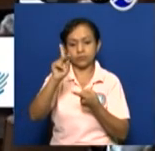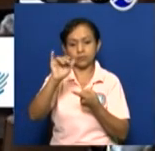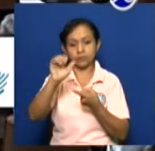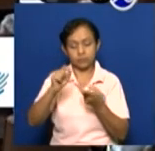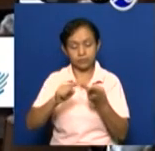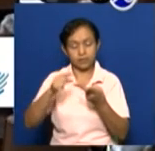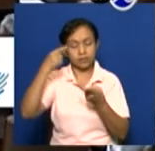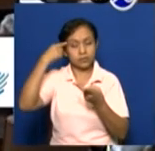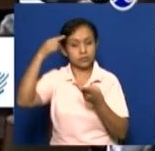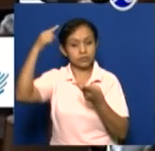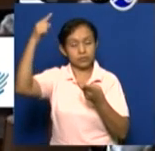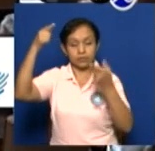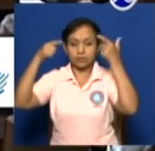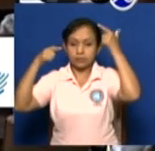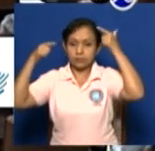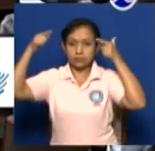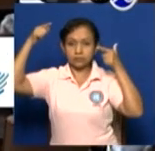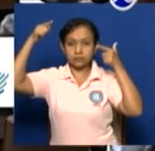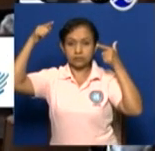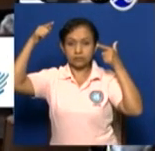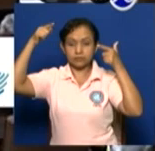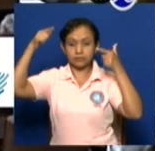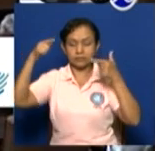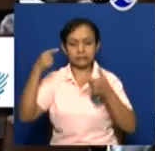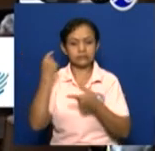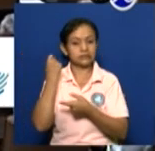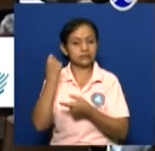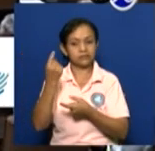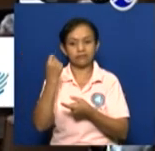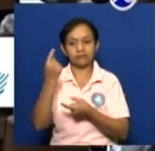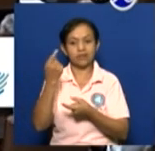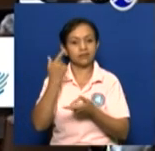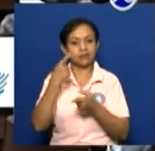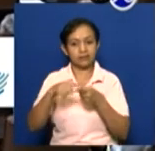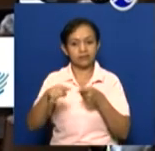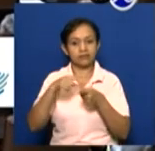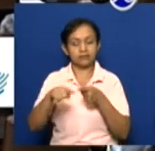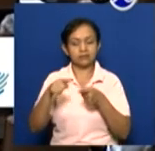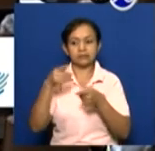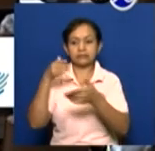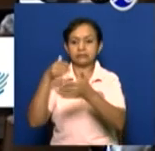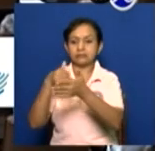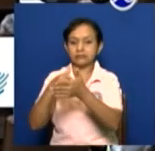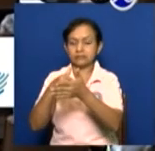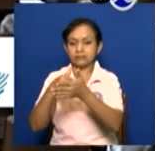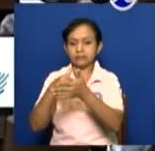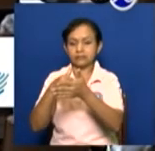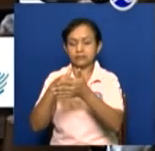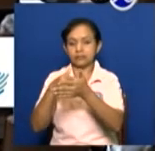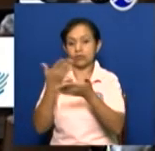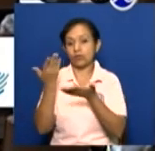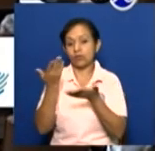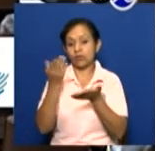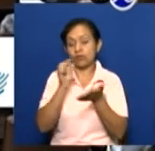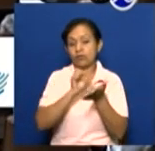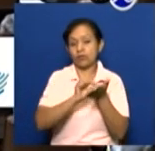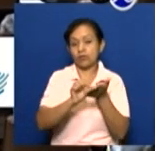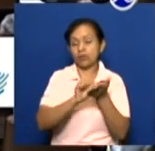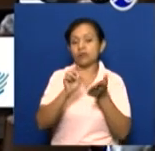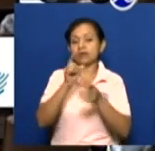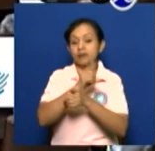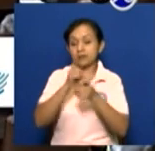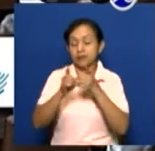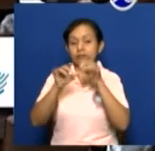de Sandino son saldos insolutos que debemos congelar o cuentas que debemos